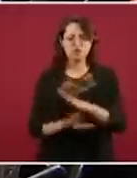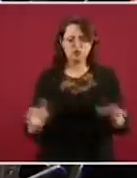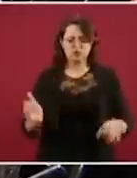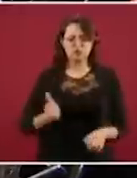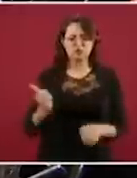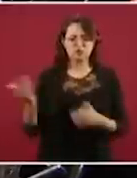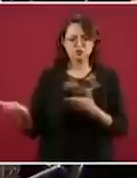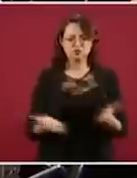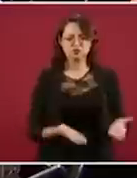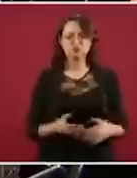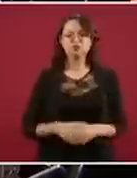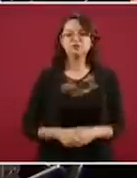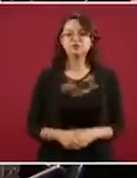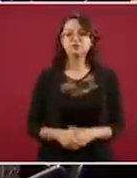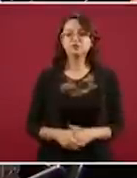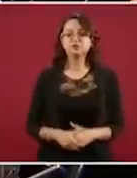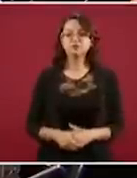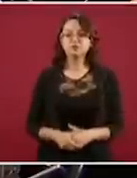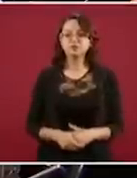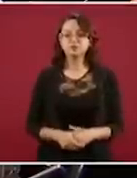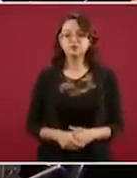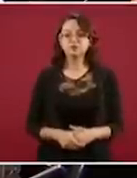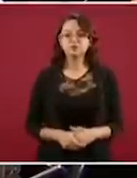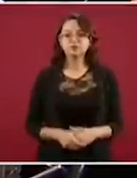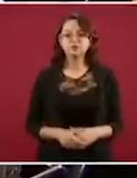aprovechando. Gracias, presidente.